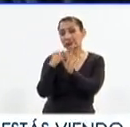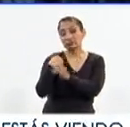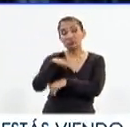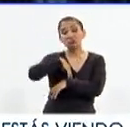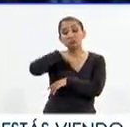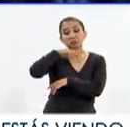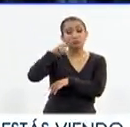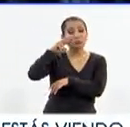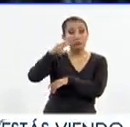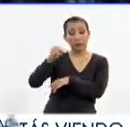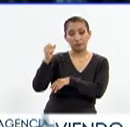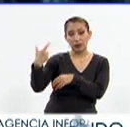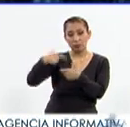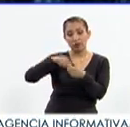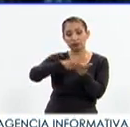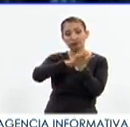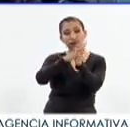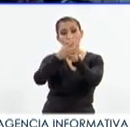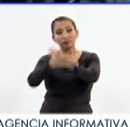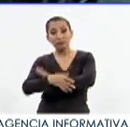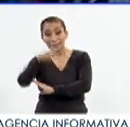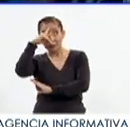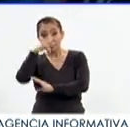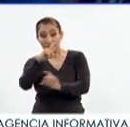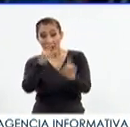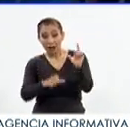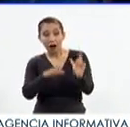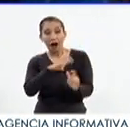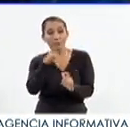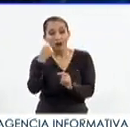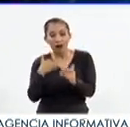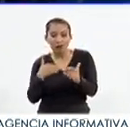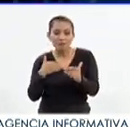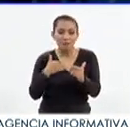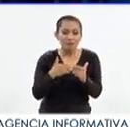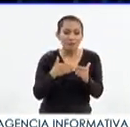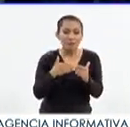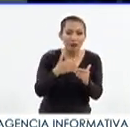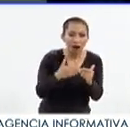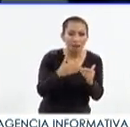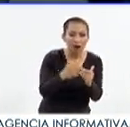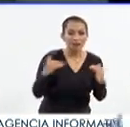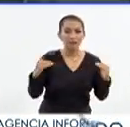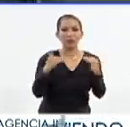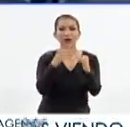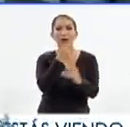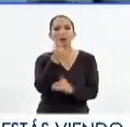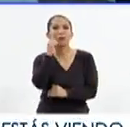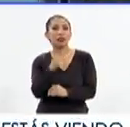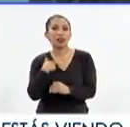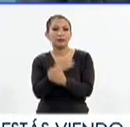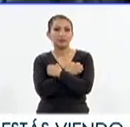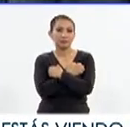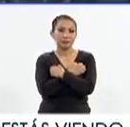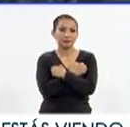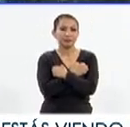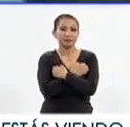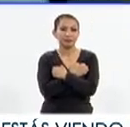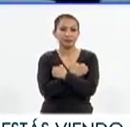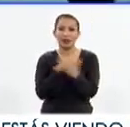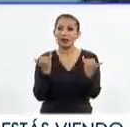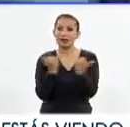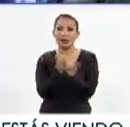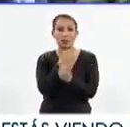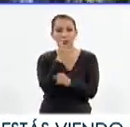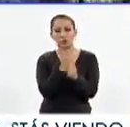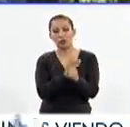darse cuenta son parte de la evolución que nuestro país vive para acercarse cada vez más a la paridad de género en la educación y a la